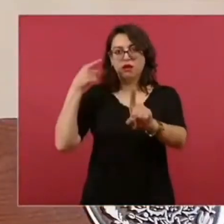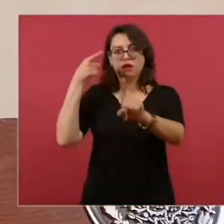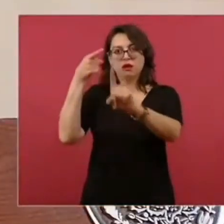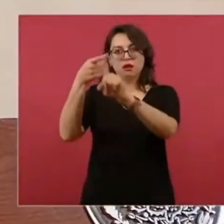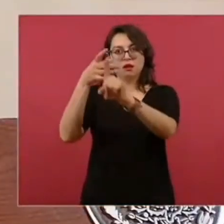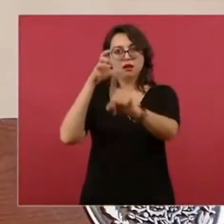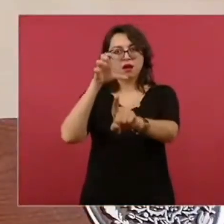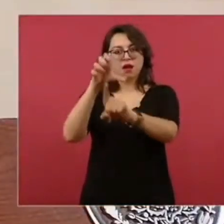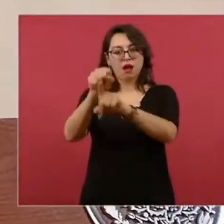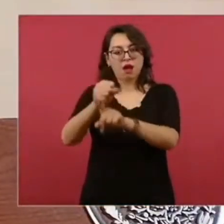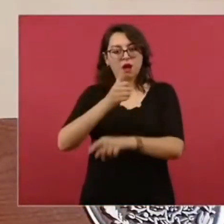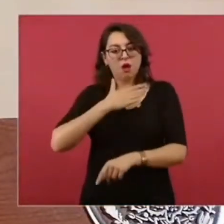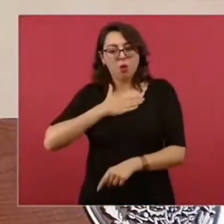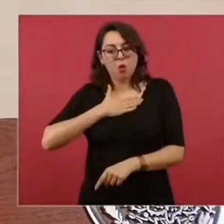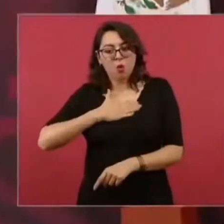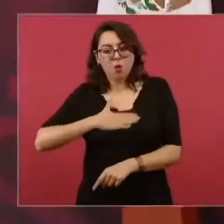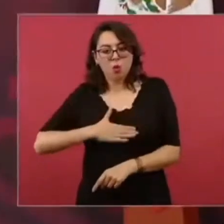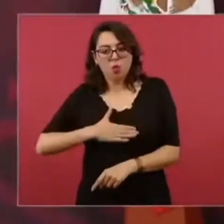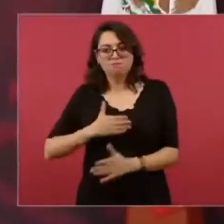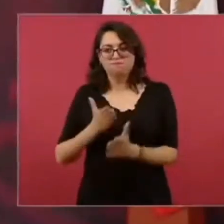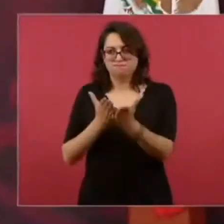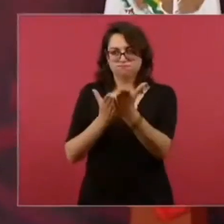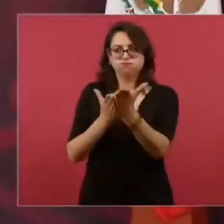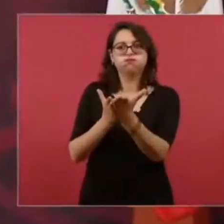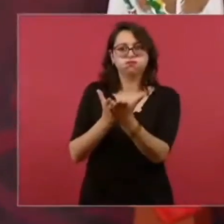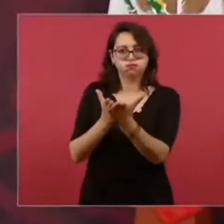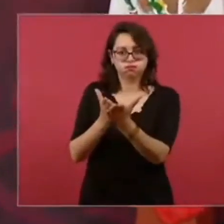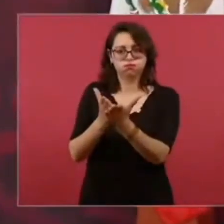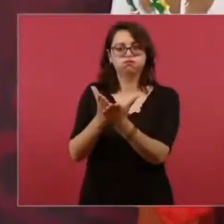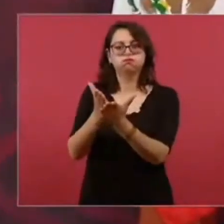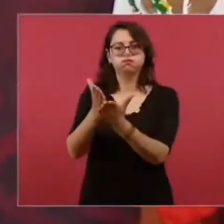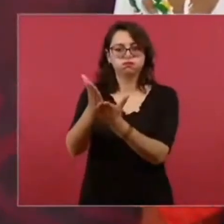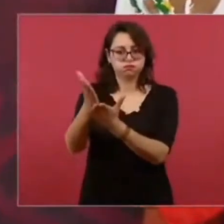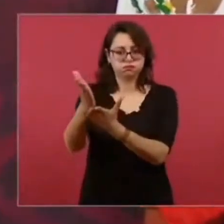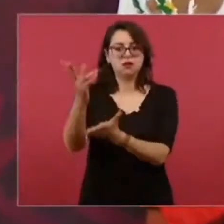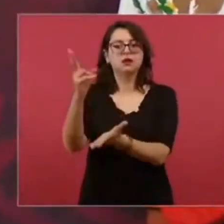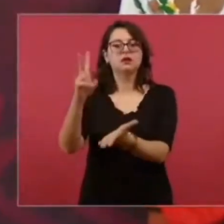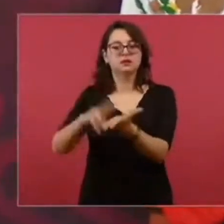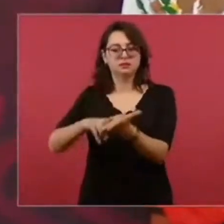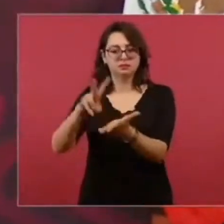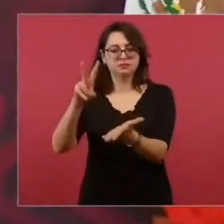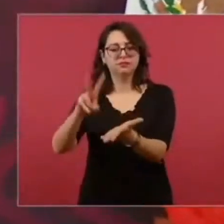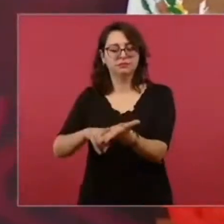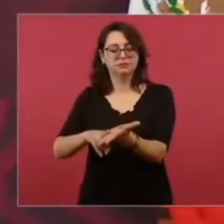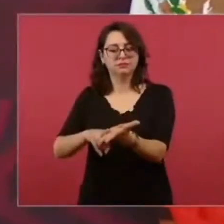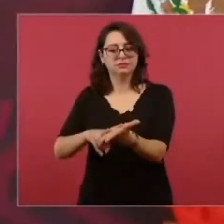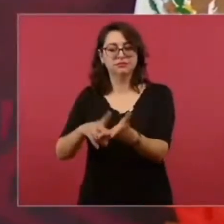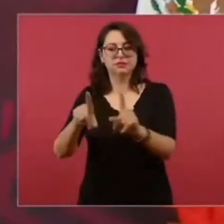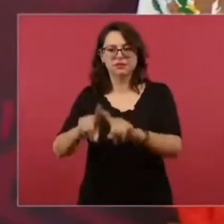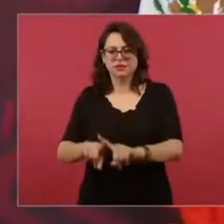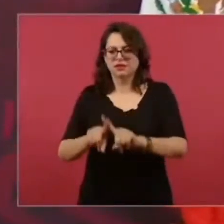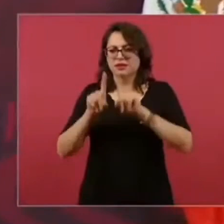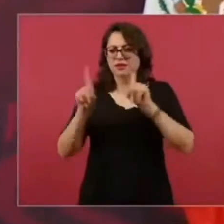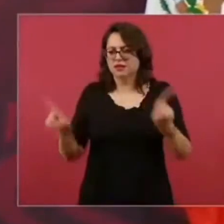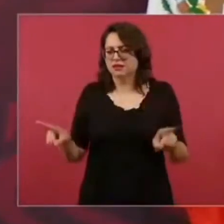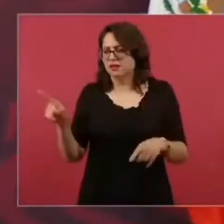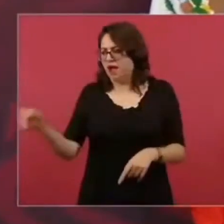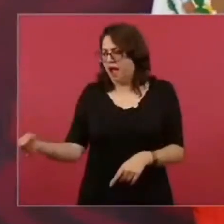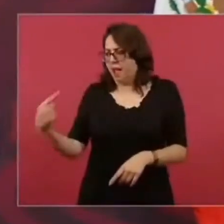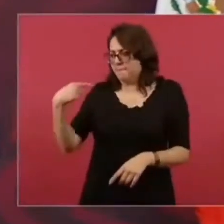La lealtad entre hombres, mujeres, muchas veces es servilismo,